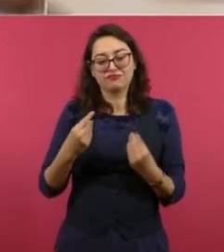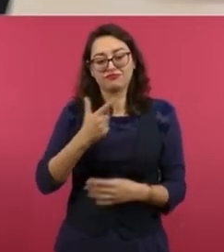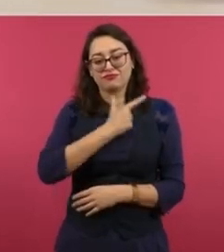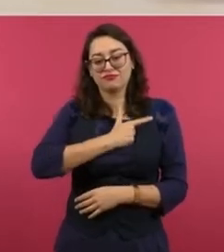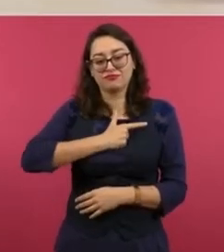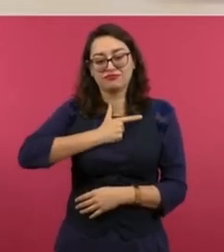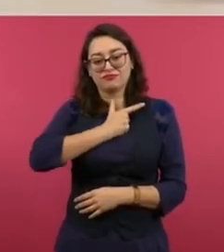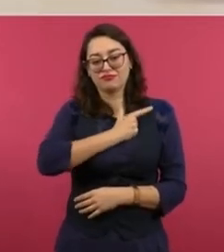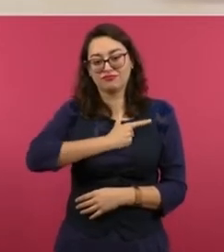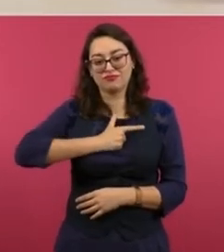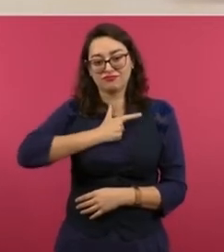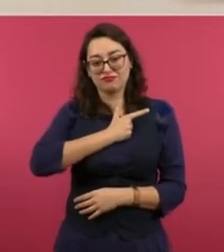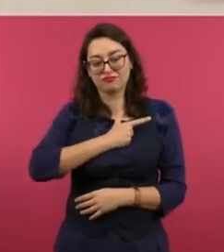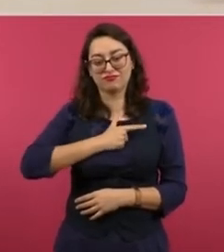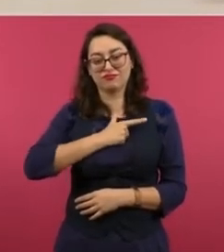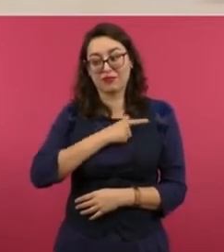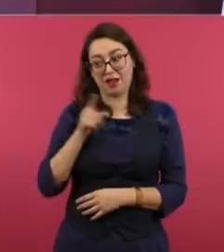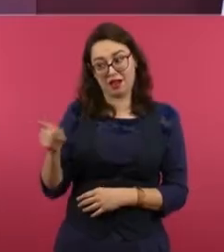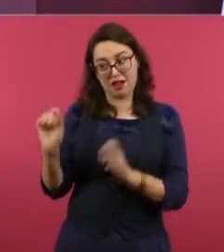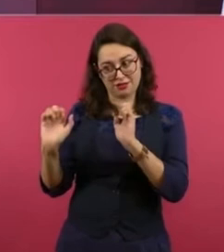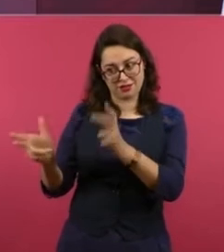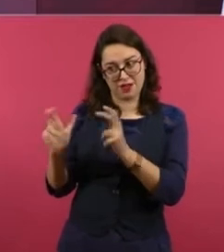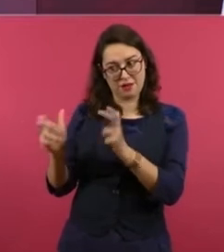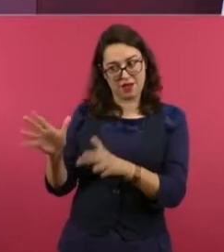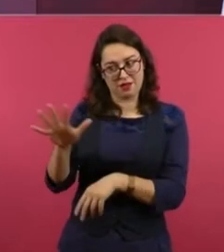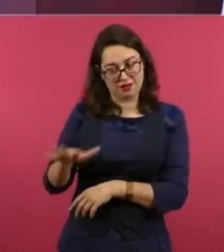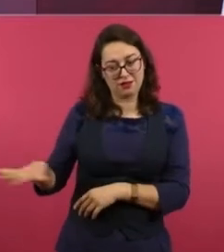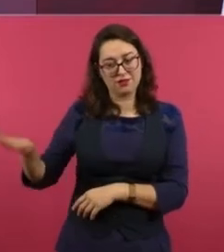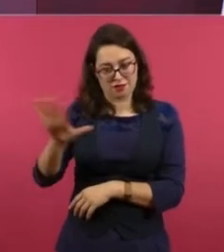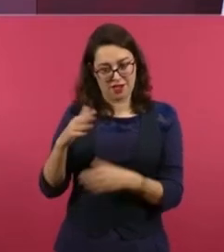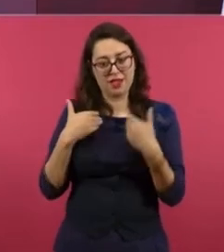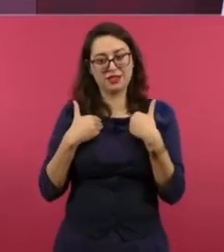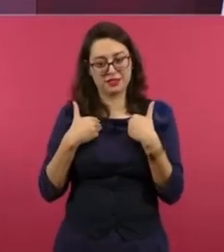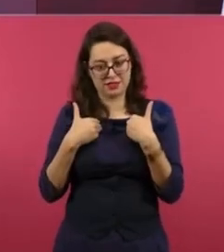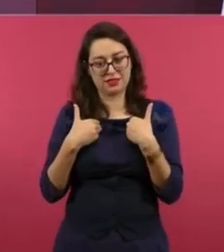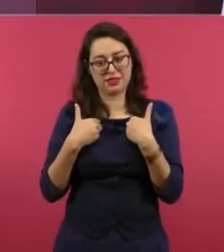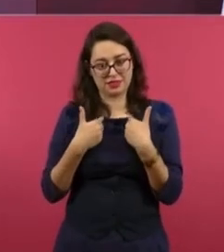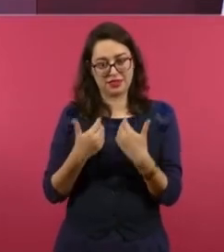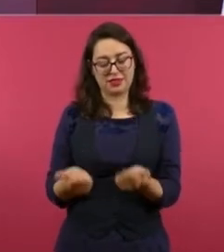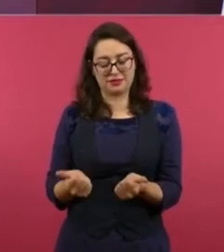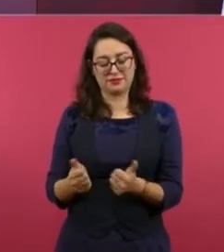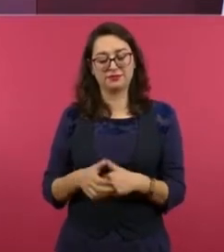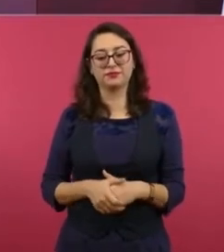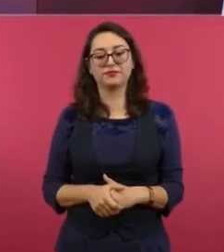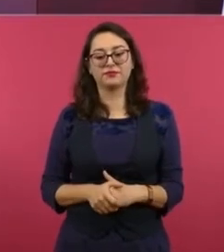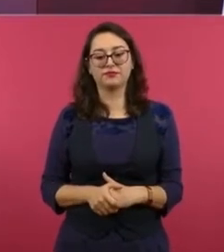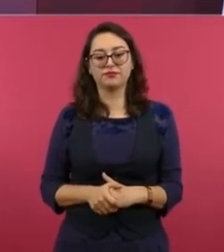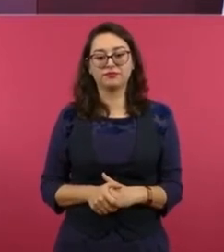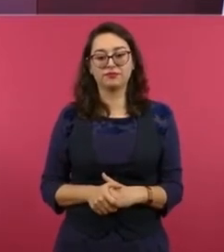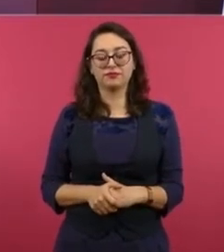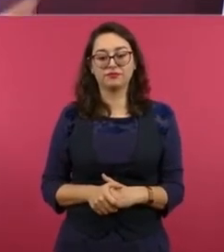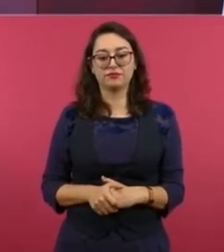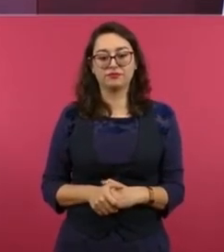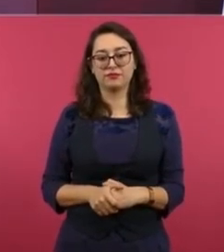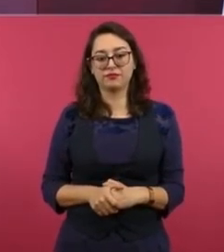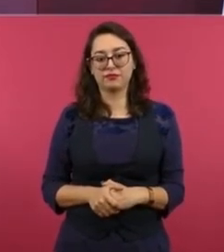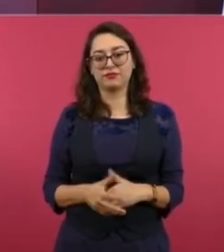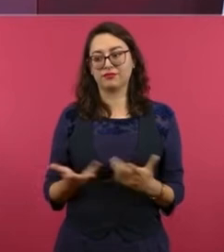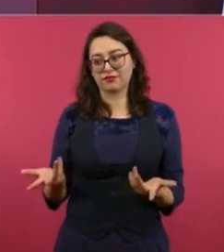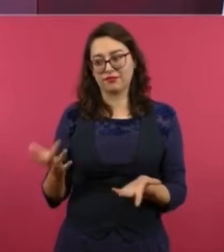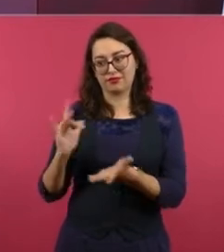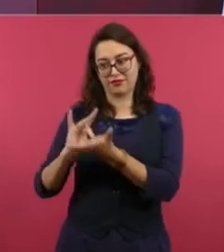y esto yo creo que lo van a entender los chiapanecos, y yo se lo reconozco mucho, y les agradezco a los